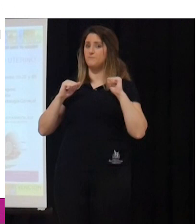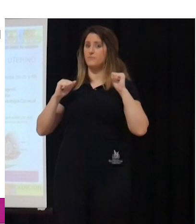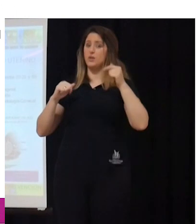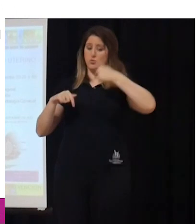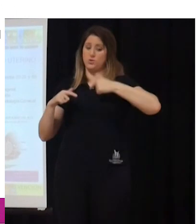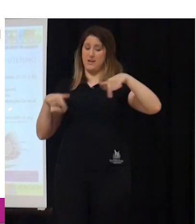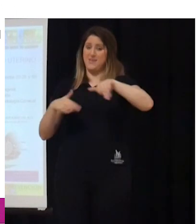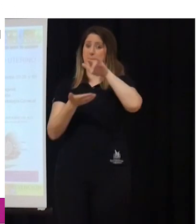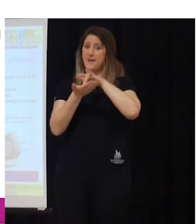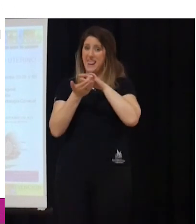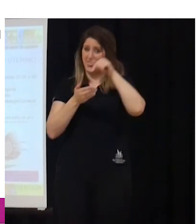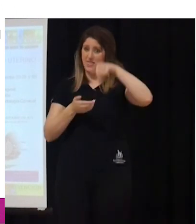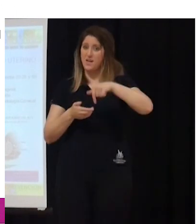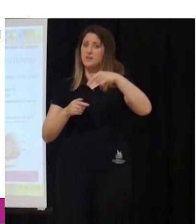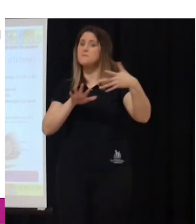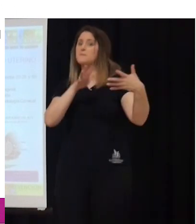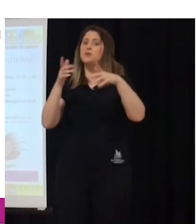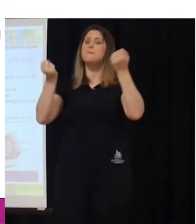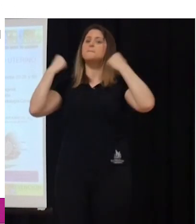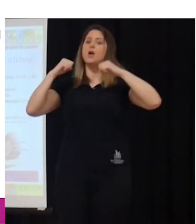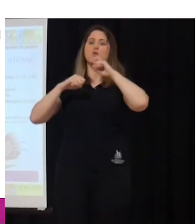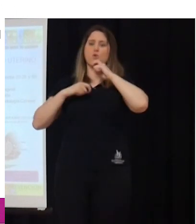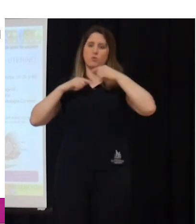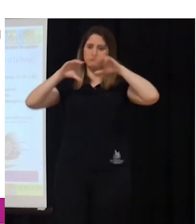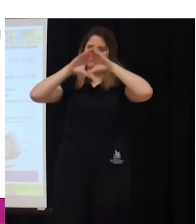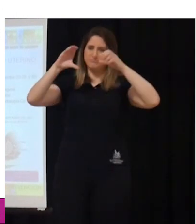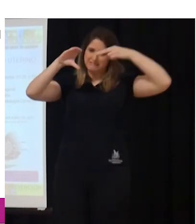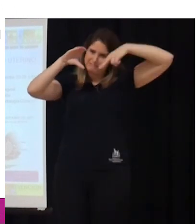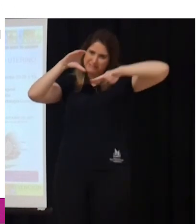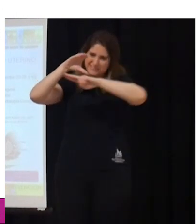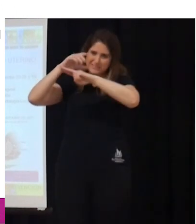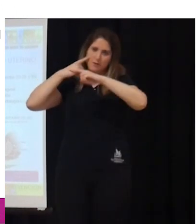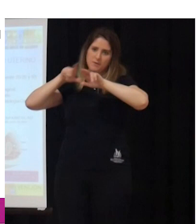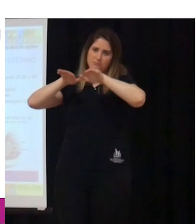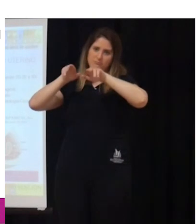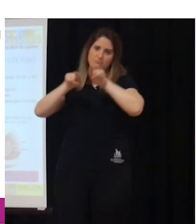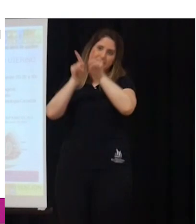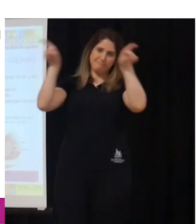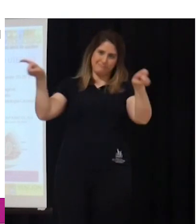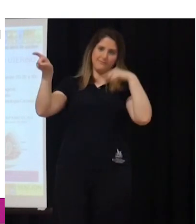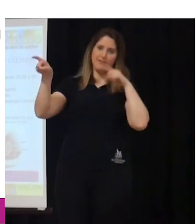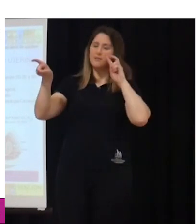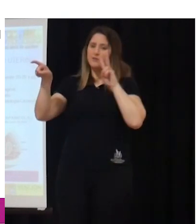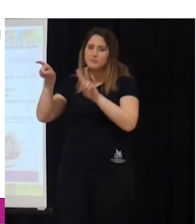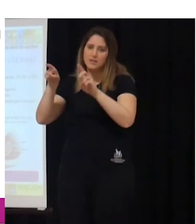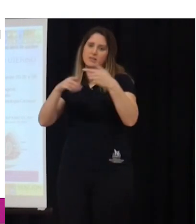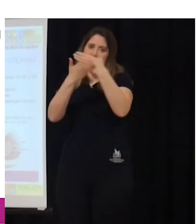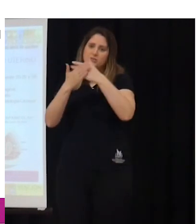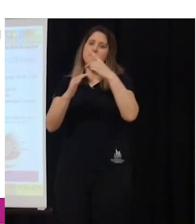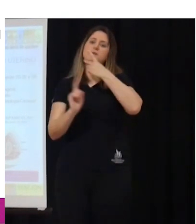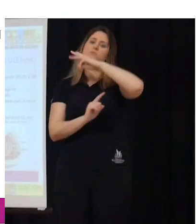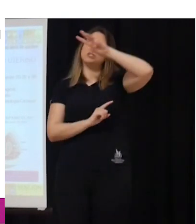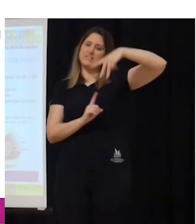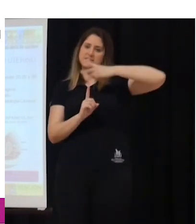nuestra comunidad se realiza practicando la citología de Papa Nicolau con una periodicidad de cada